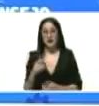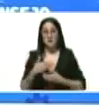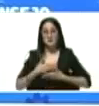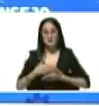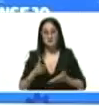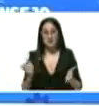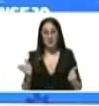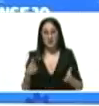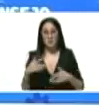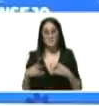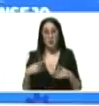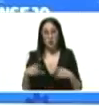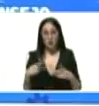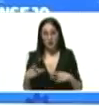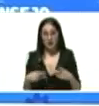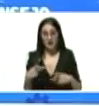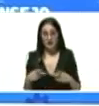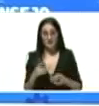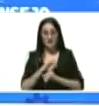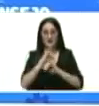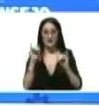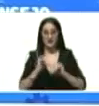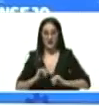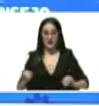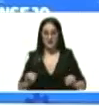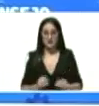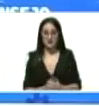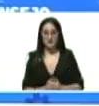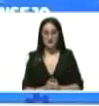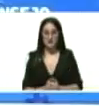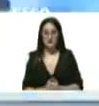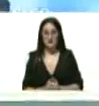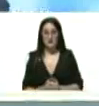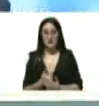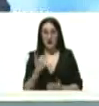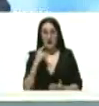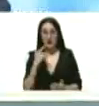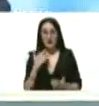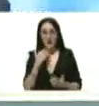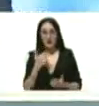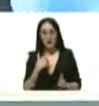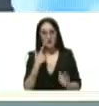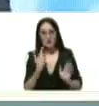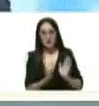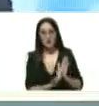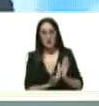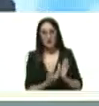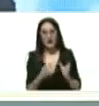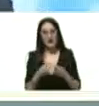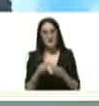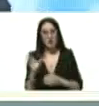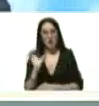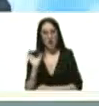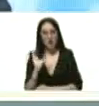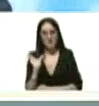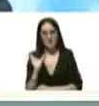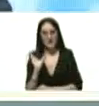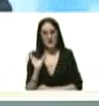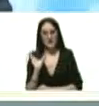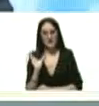apertura productiva y feliz. Y algo que le he propuesto yo al equipo Colombia, al equipo que